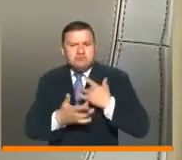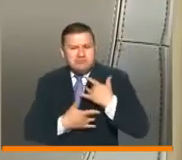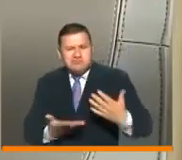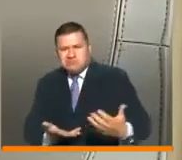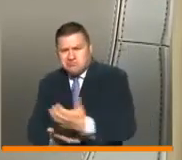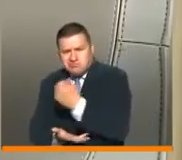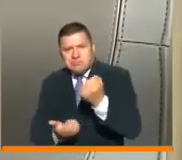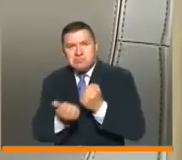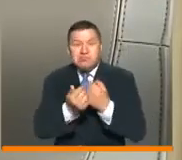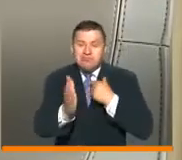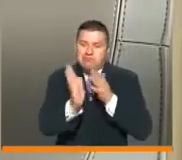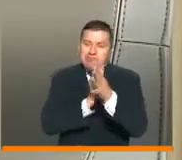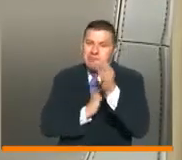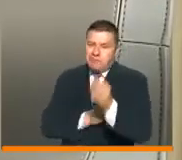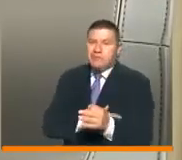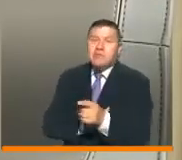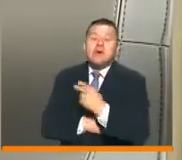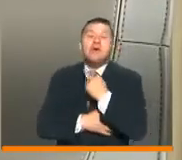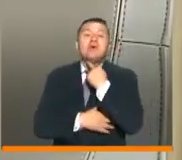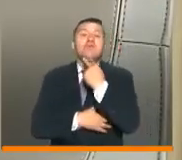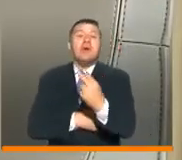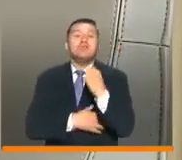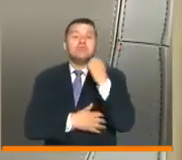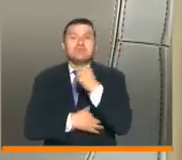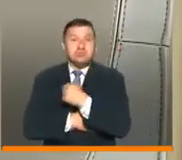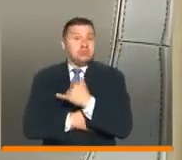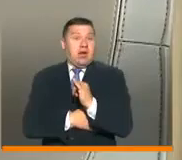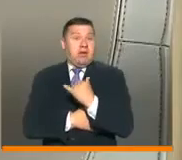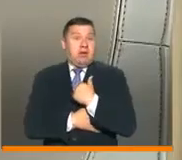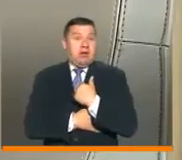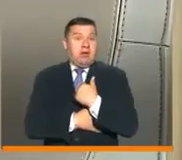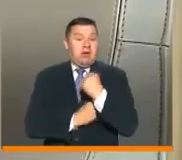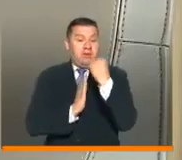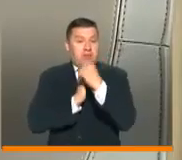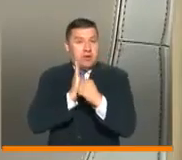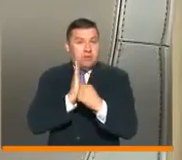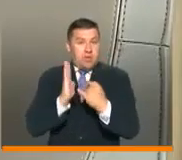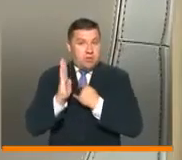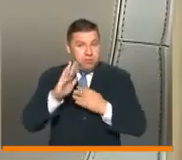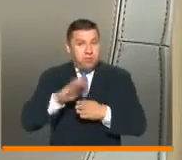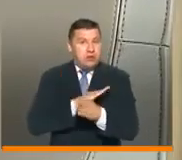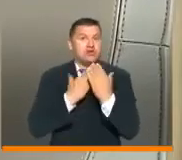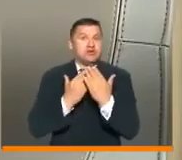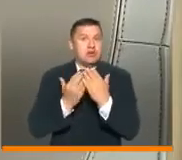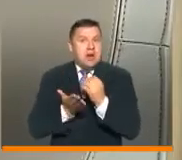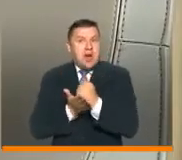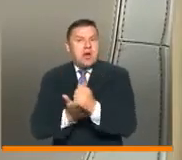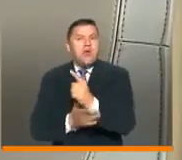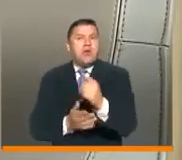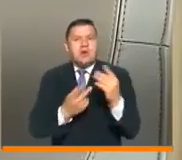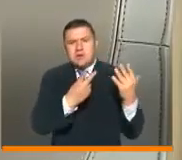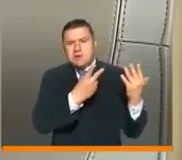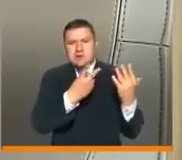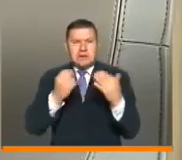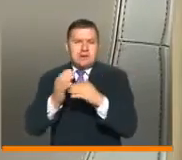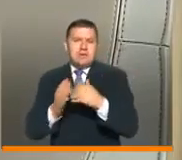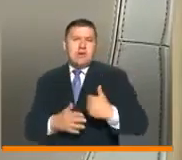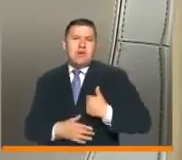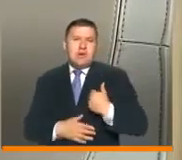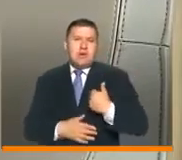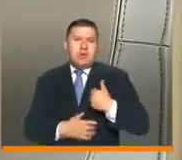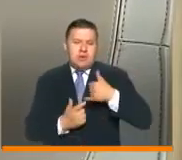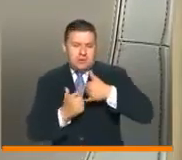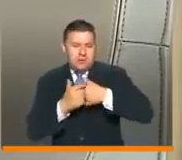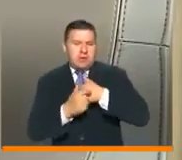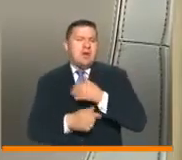presidente, contarle a los colombianos de la voz de los beneficiarios cómo este programa a hoy está permitiendo ayudar más de 700,000 jóvenes en el